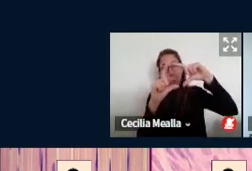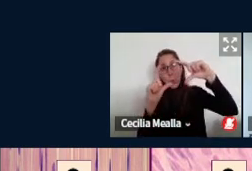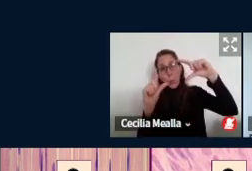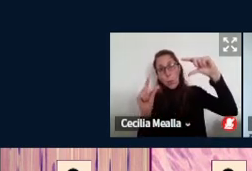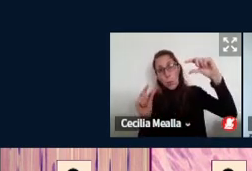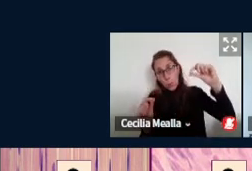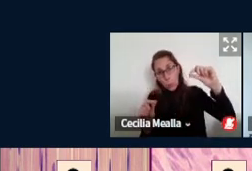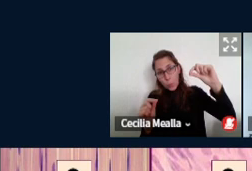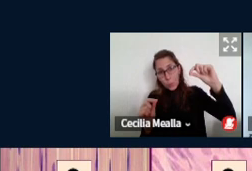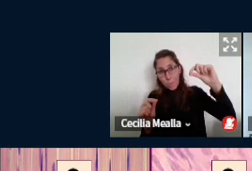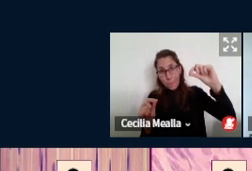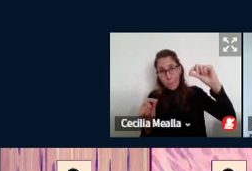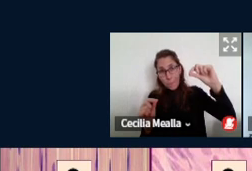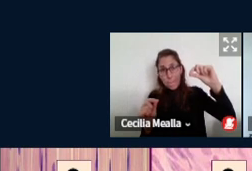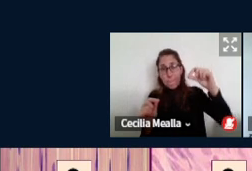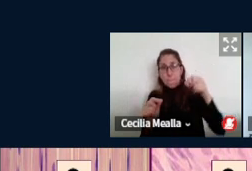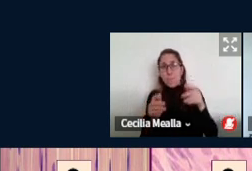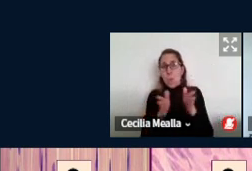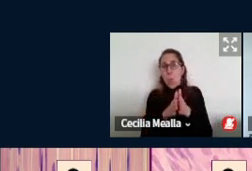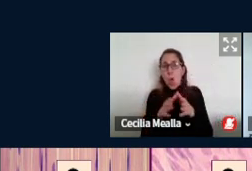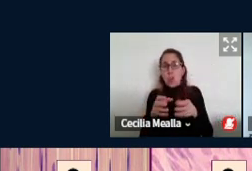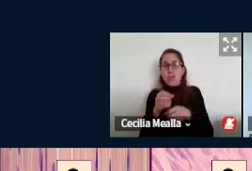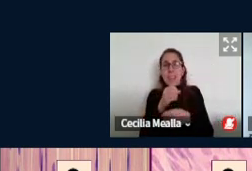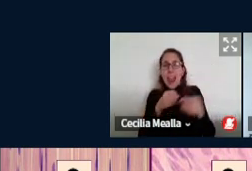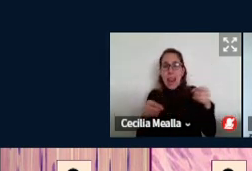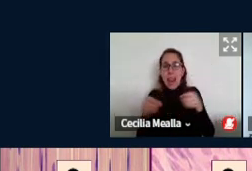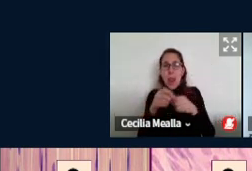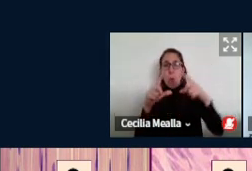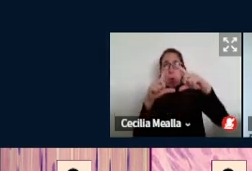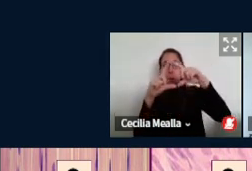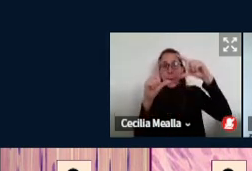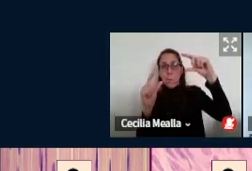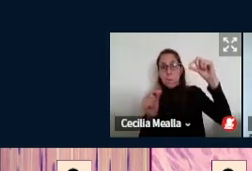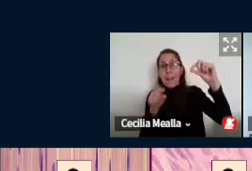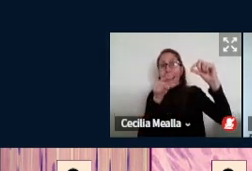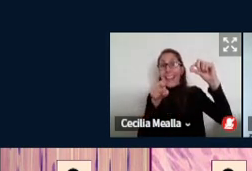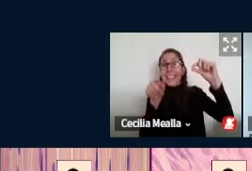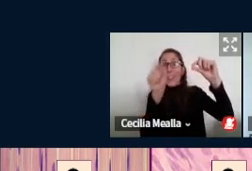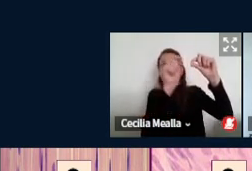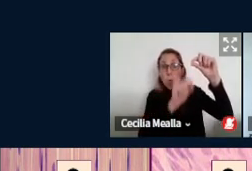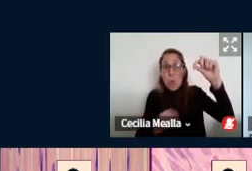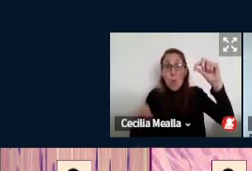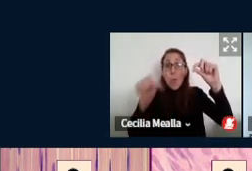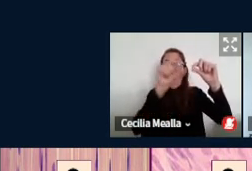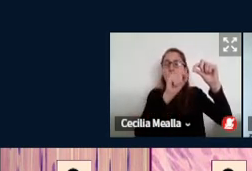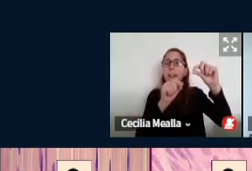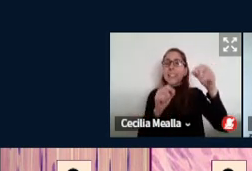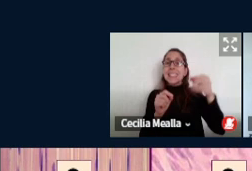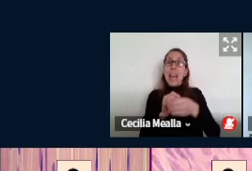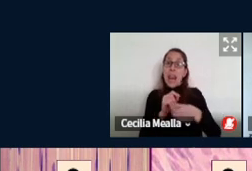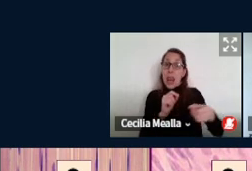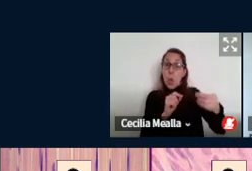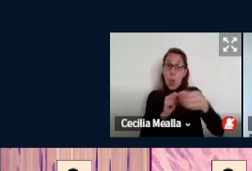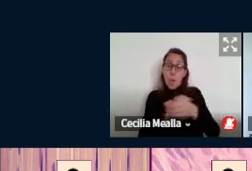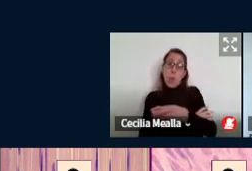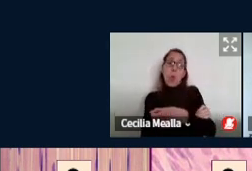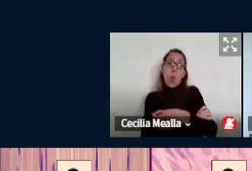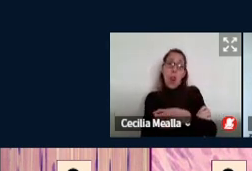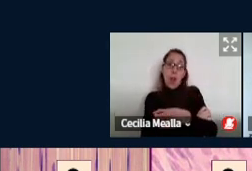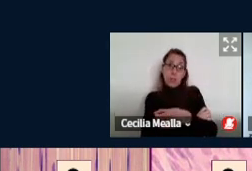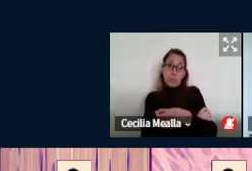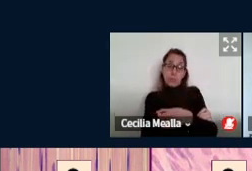acompañan a la forma de la célula. Eso que está marcando ahí con el cursor Vicky sería una célula